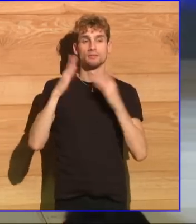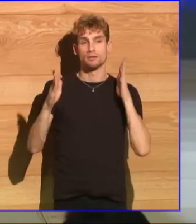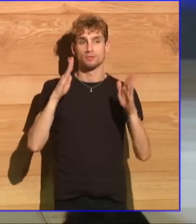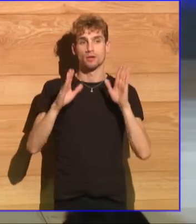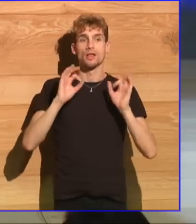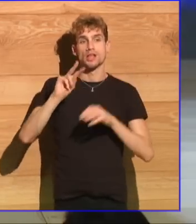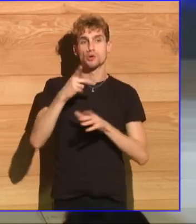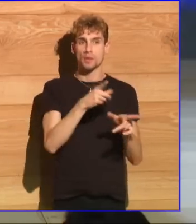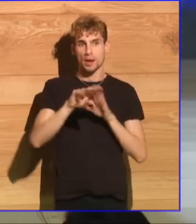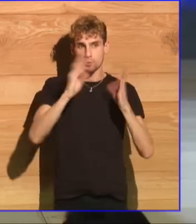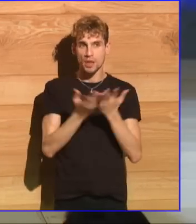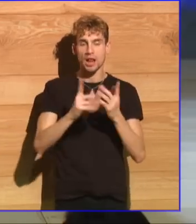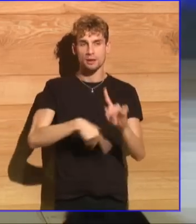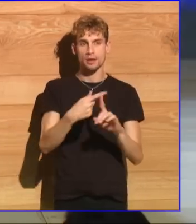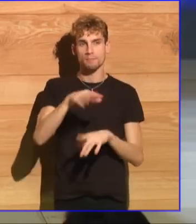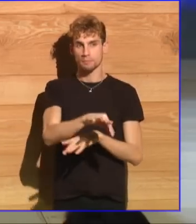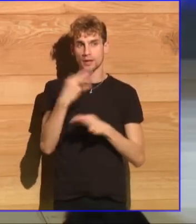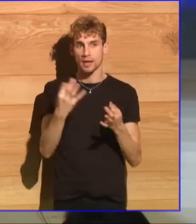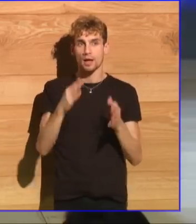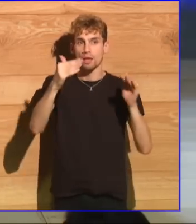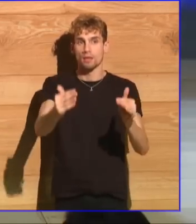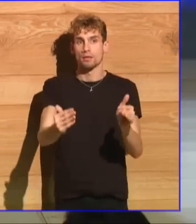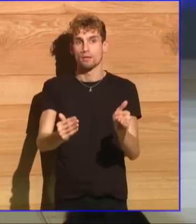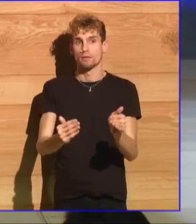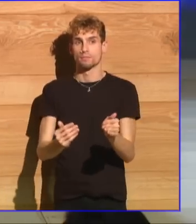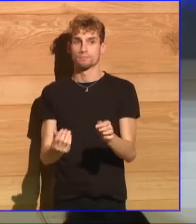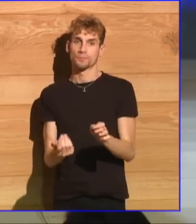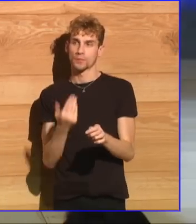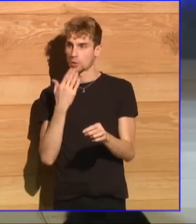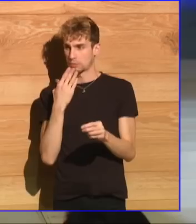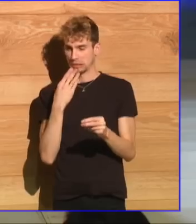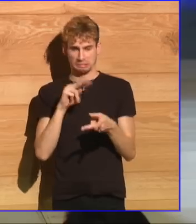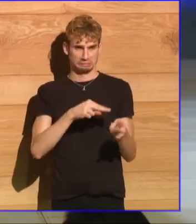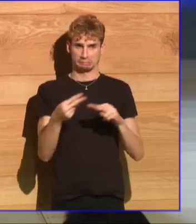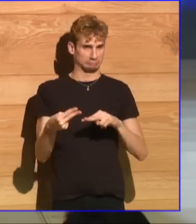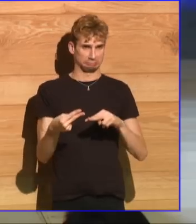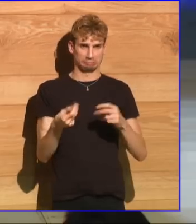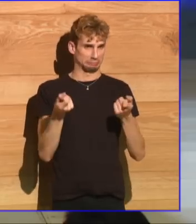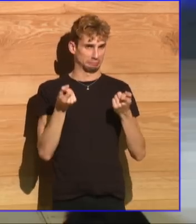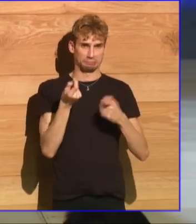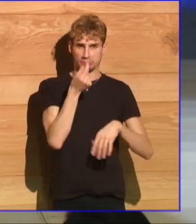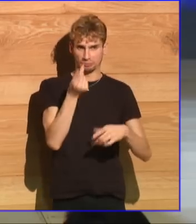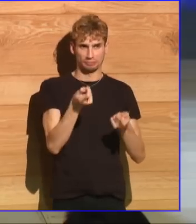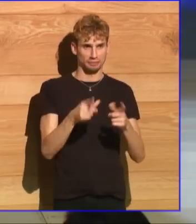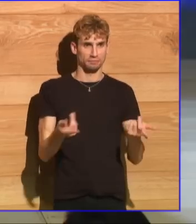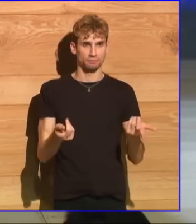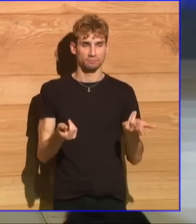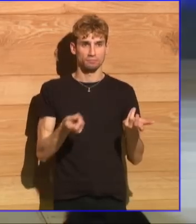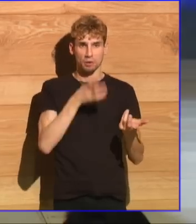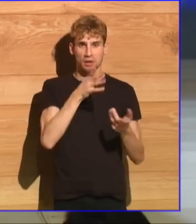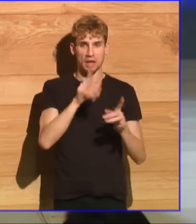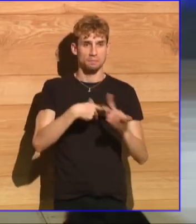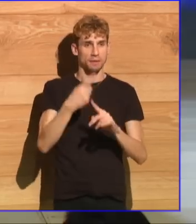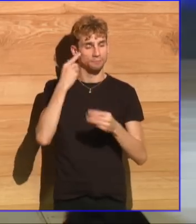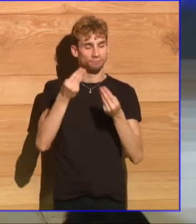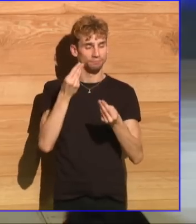Mundial. Y, en fin, deciden trasladarla. En el fondo apenas, no necesita demasiada traducción porque ven que no van a tener la colaboración del